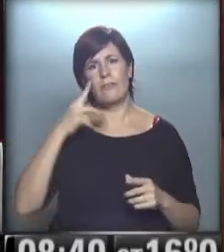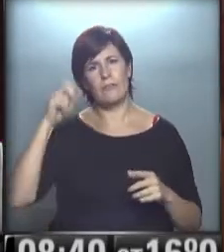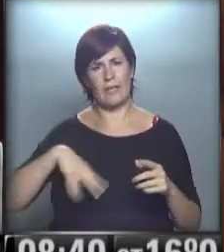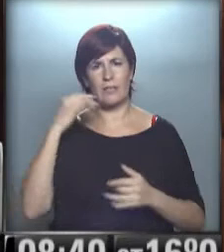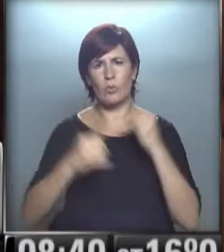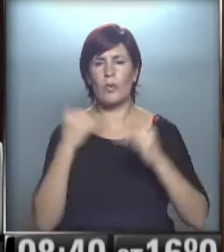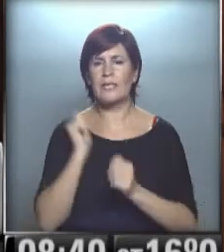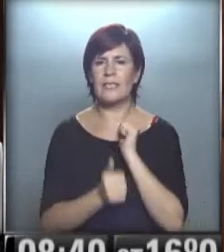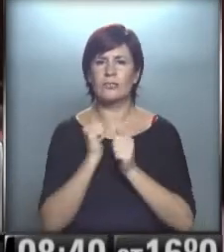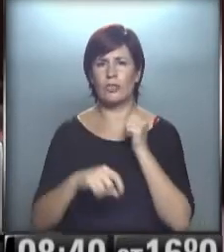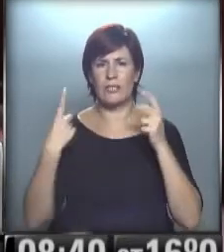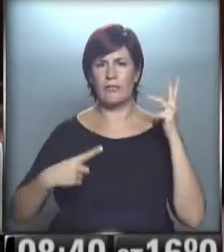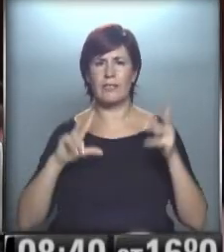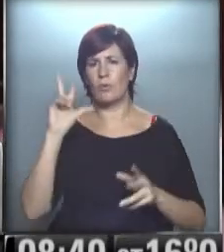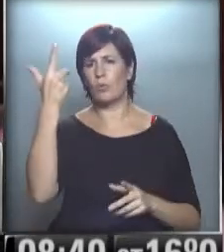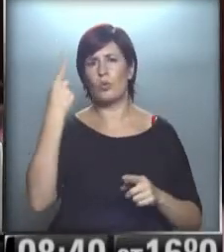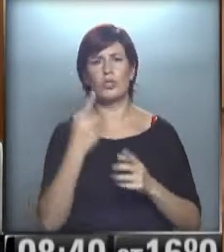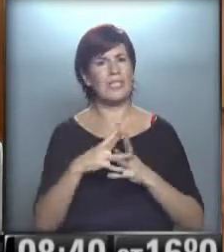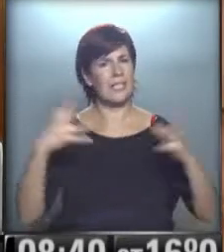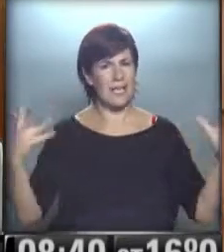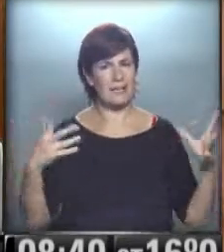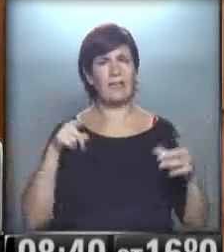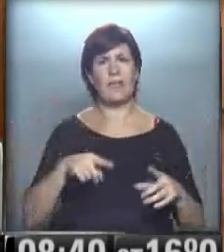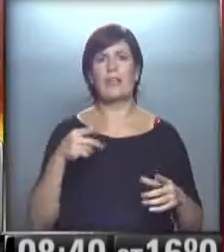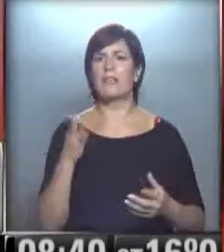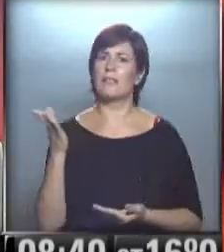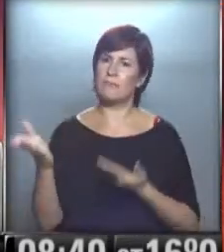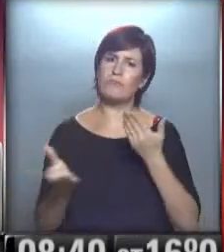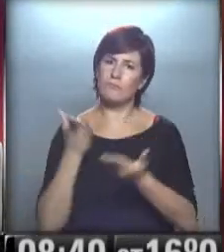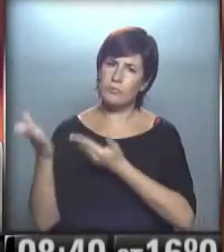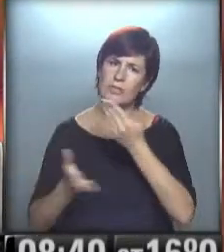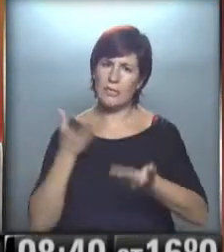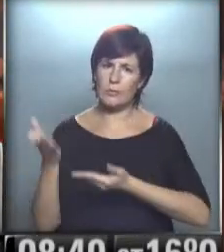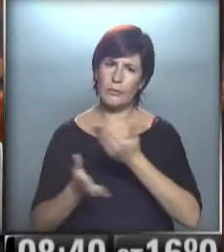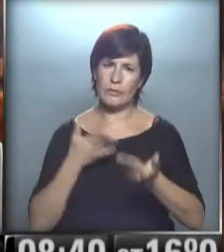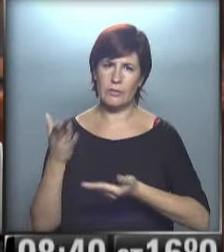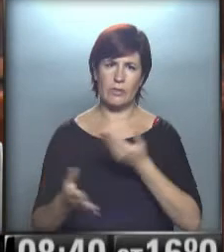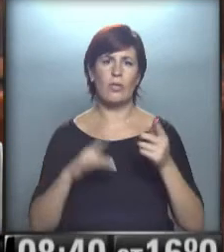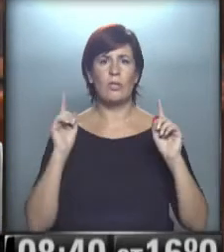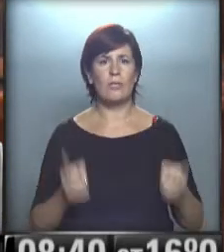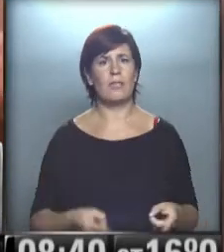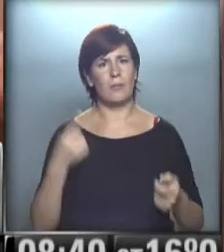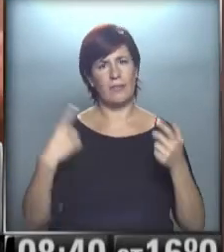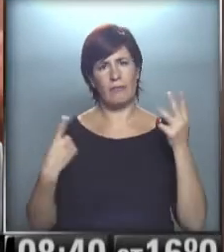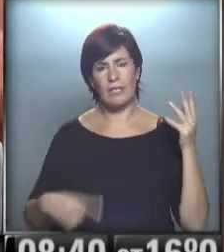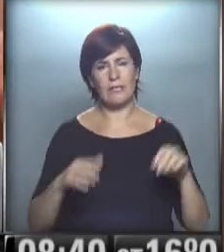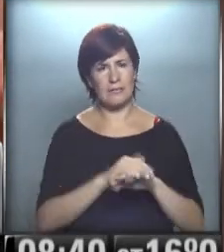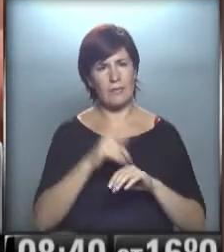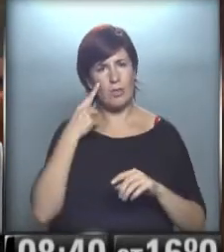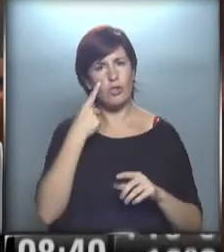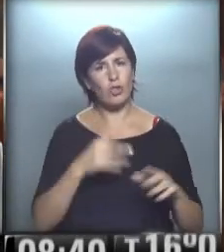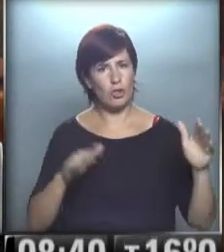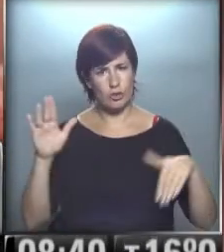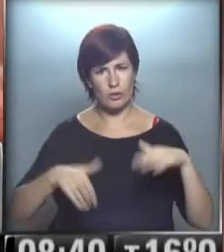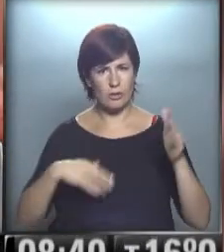en un hotel, en ese gran Hotel Budapest, donde él es Monsieur Gustav H., más, bueno, todos los amiguitos que se va juntando. Fascinante.